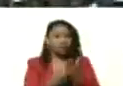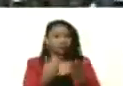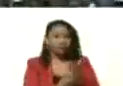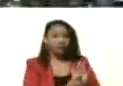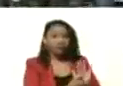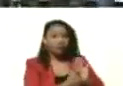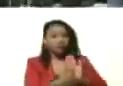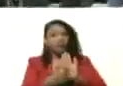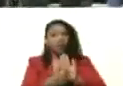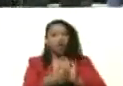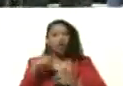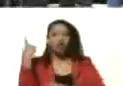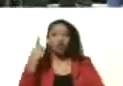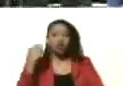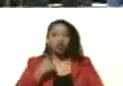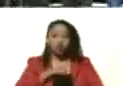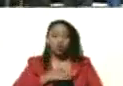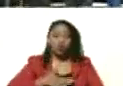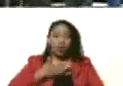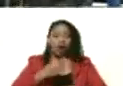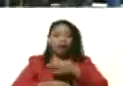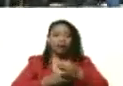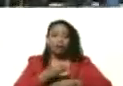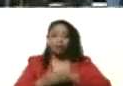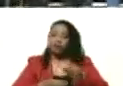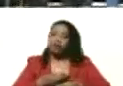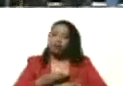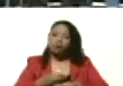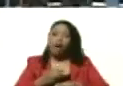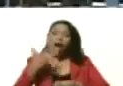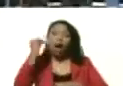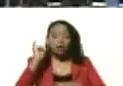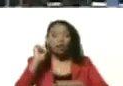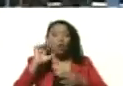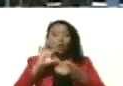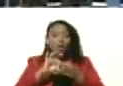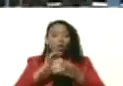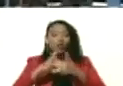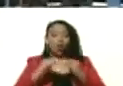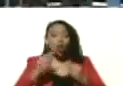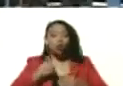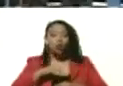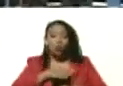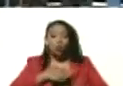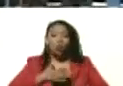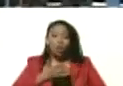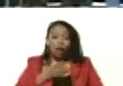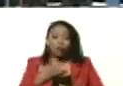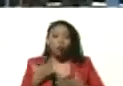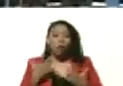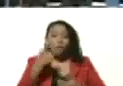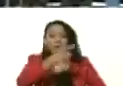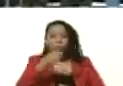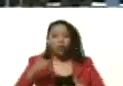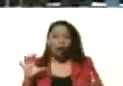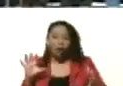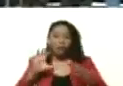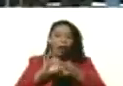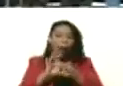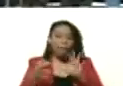tangible, solo la podemos hacer nosotros. Hay que unir todo lo que nosotros, todos los compañeros que están al lado, y